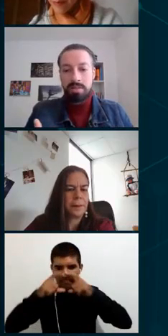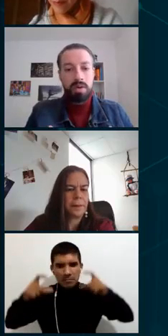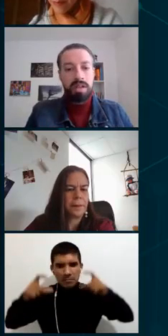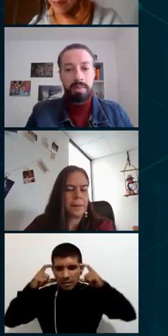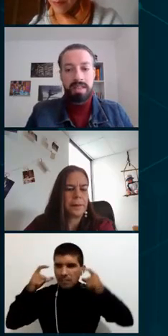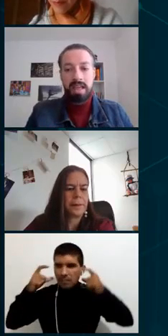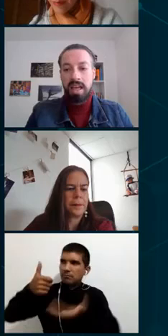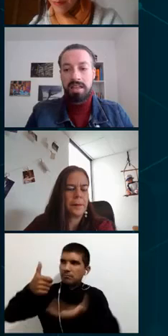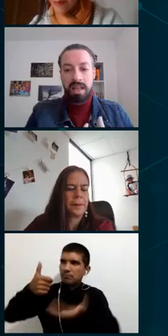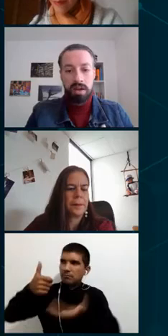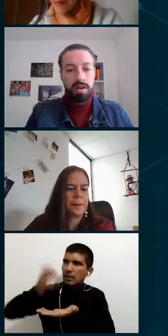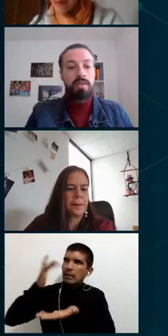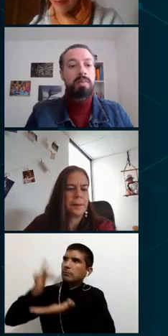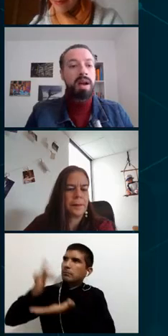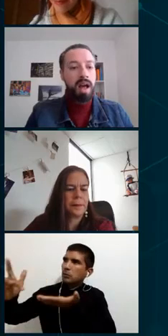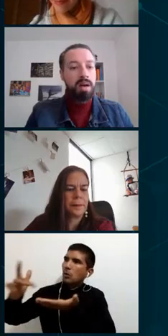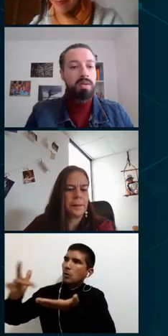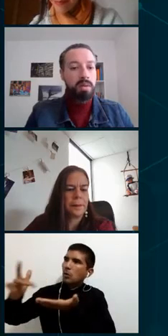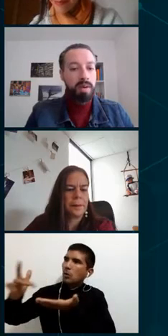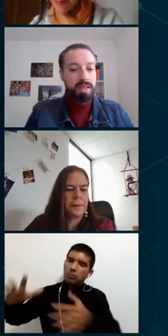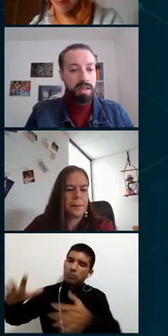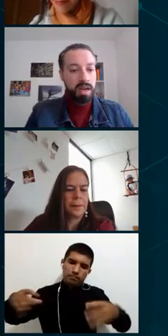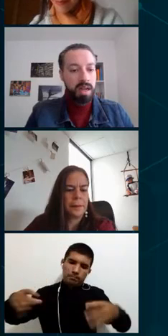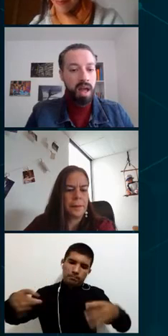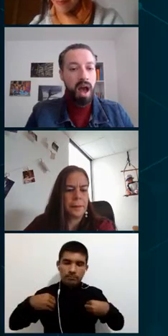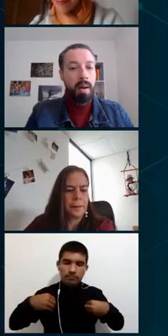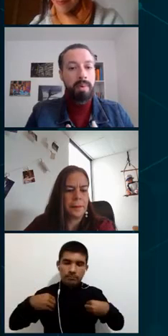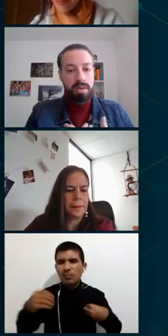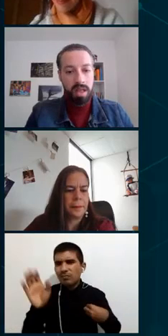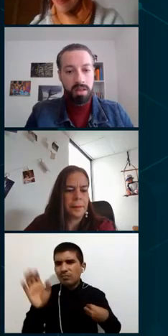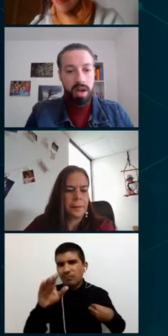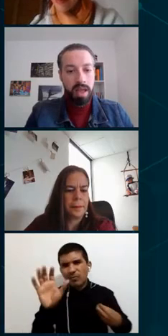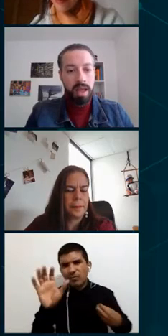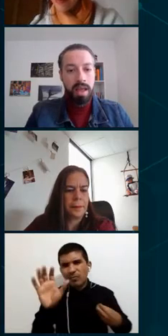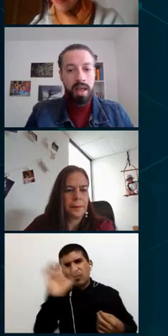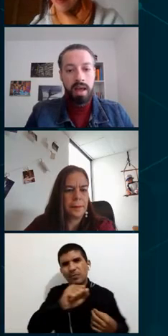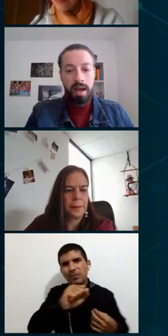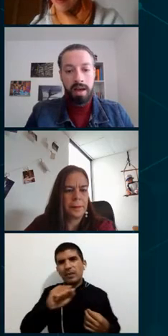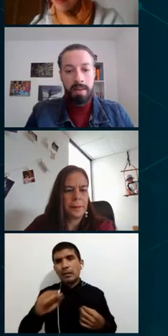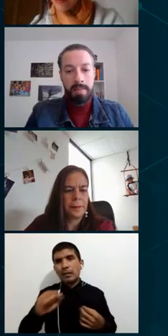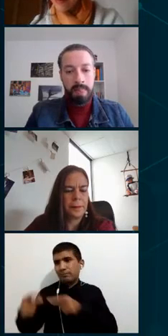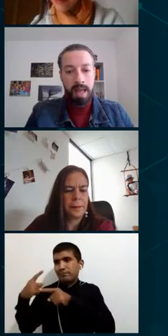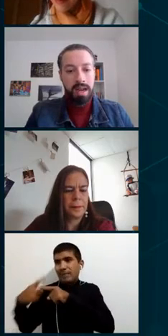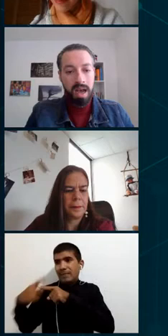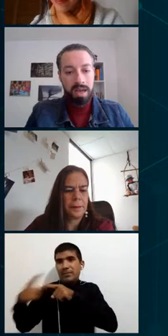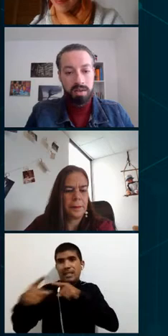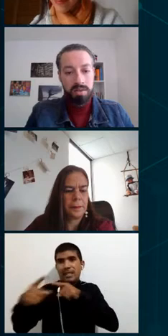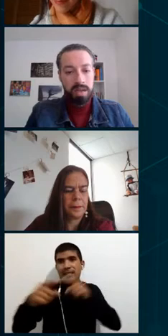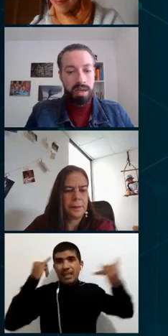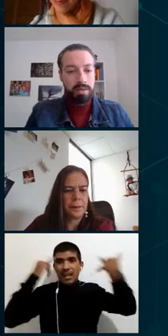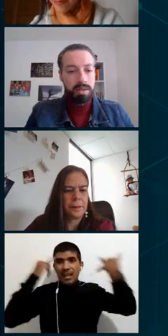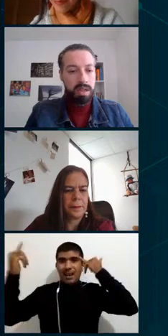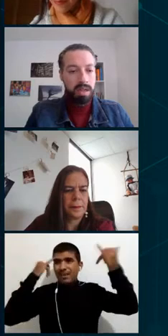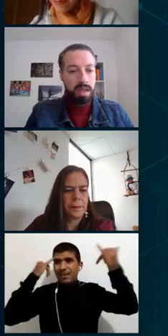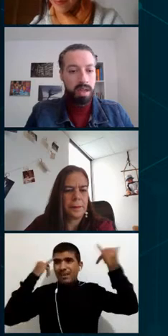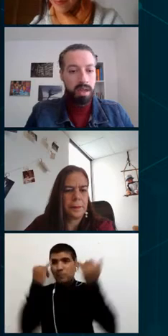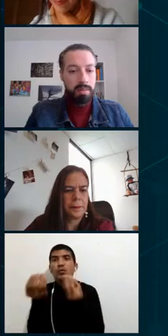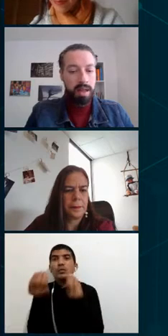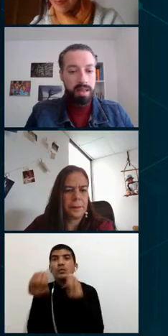generar esas múltiples ideas que de alguna forma cada uno puede estar aportándole al caso que